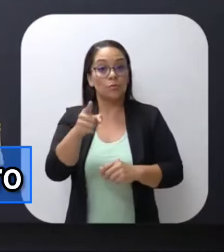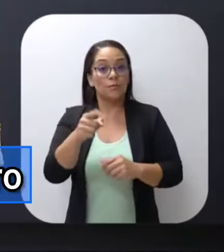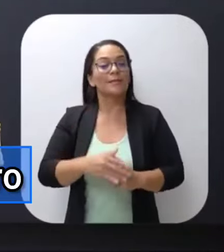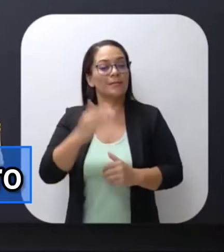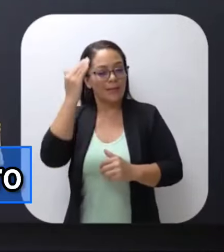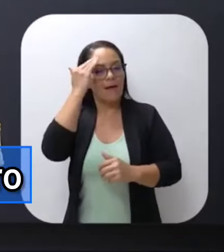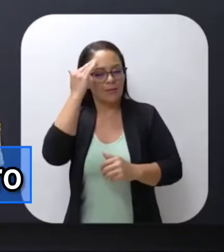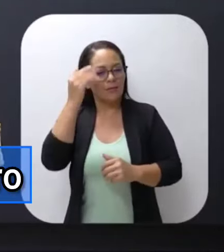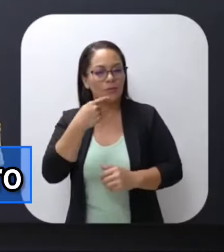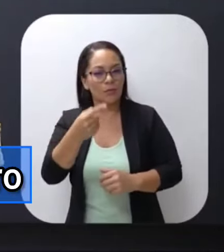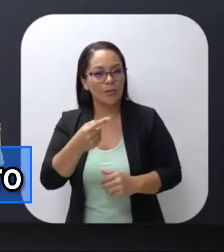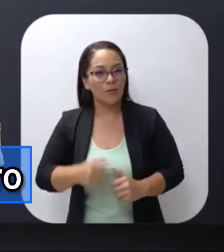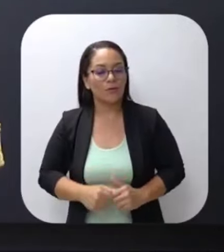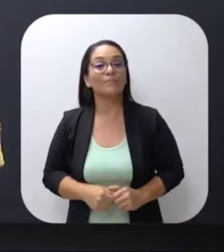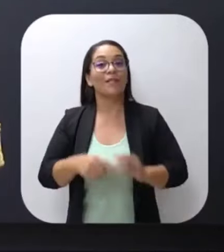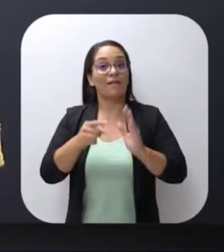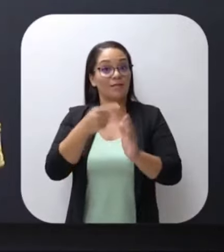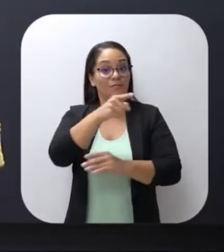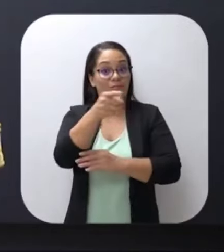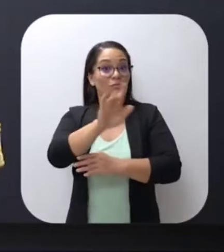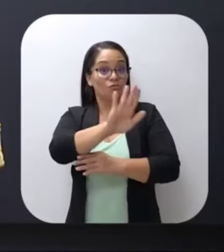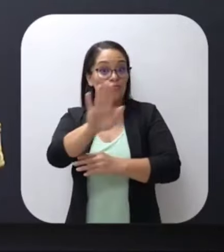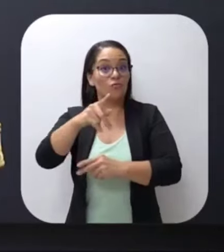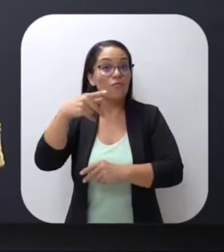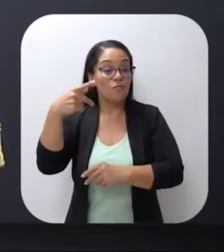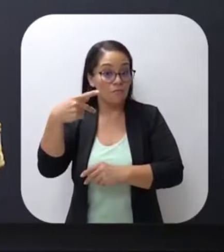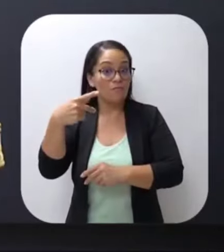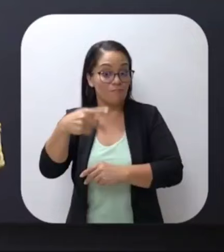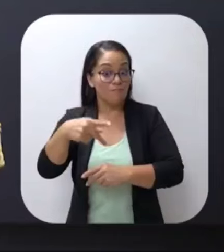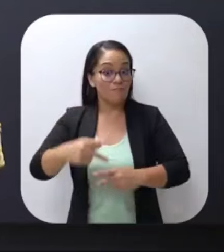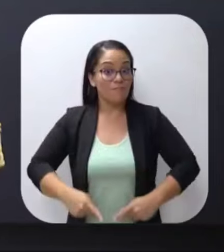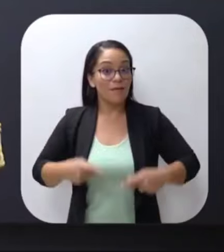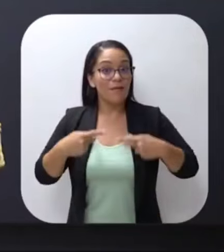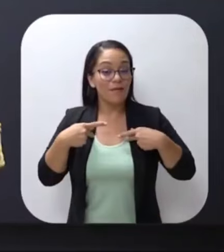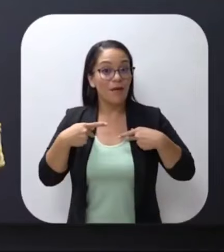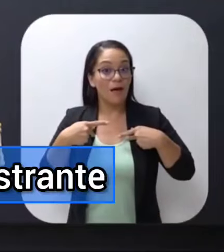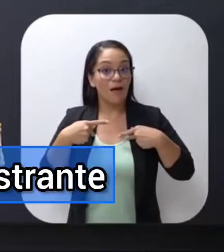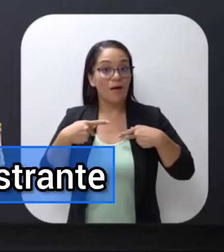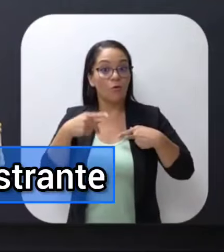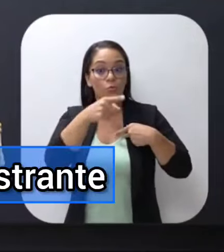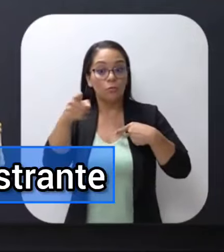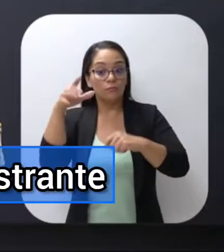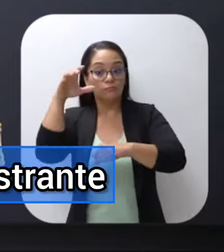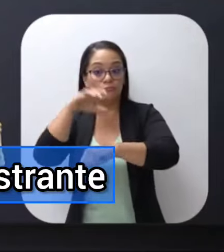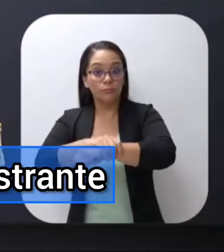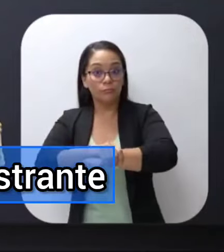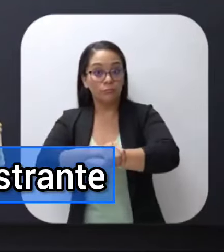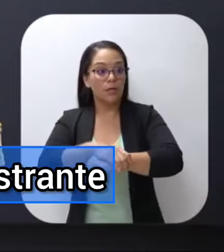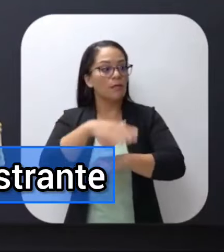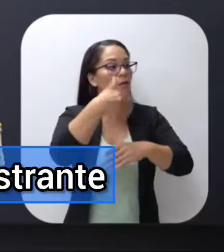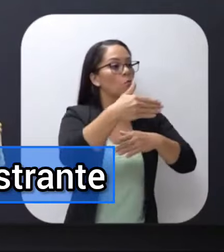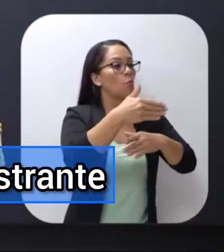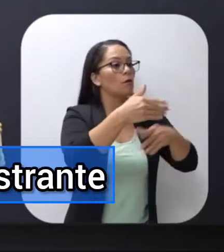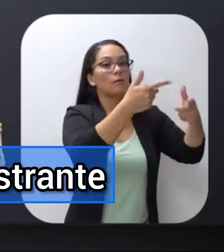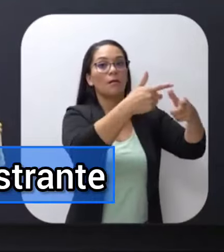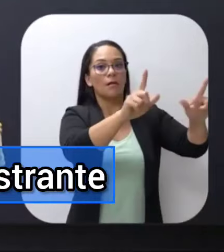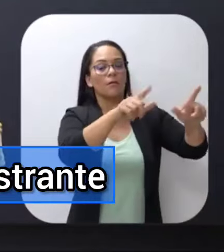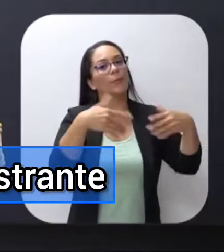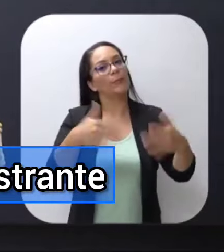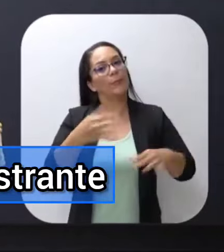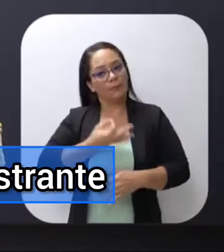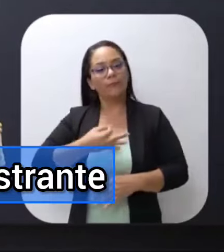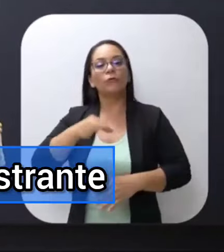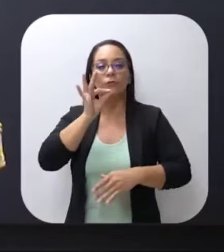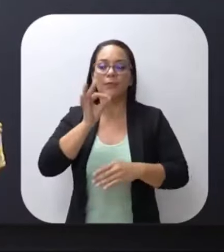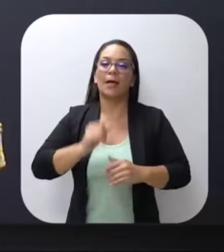Ustedes saben a lo que me refiero. Arriesgar la vida para detener a alguien que lo sueltan inmediatamente es